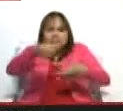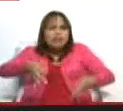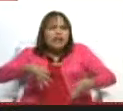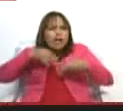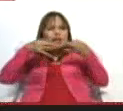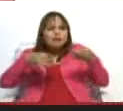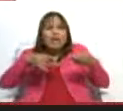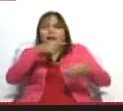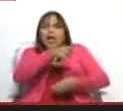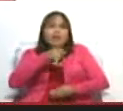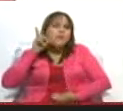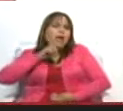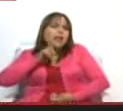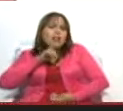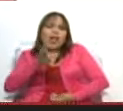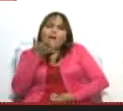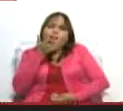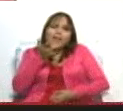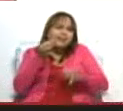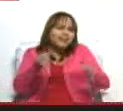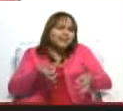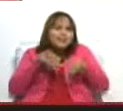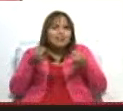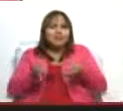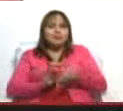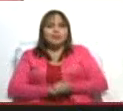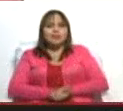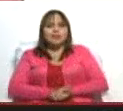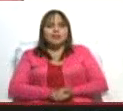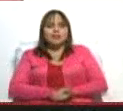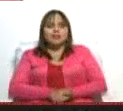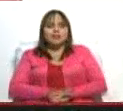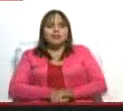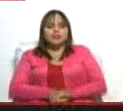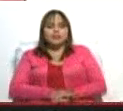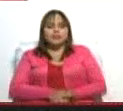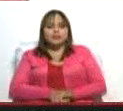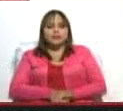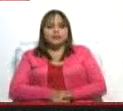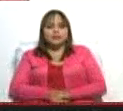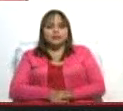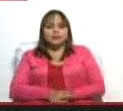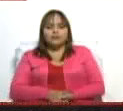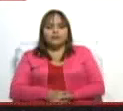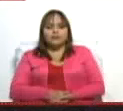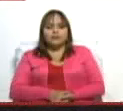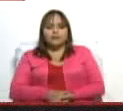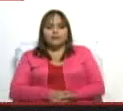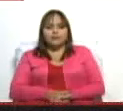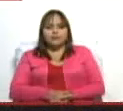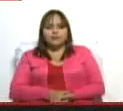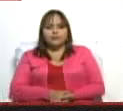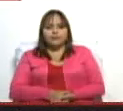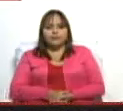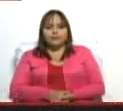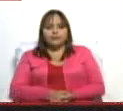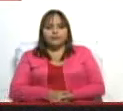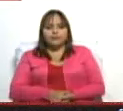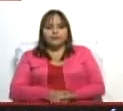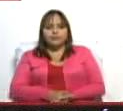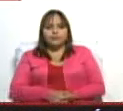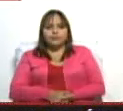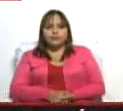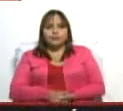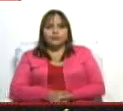Ellos son bocones. Se les va el yoyo, como decimos en, ¿cómo se llama? En criollo.